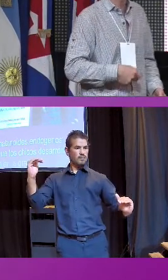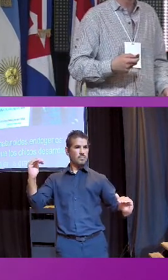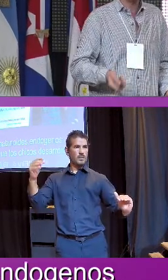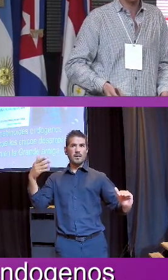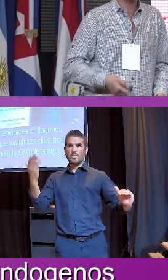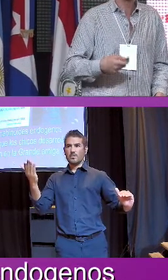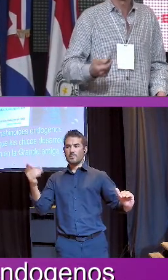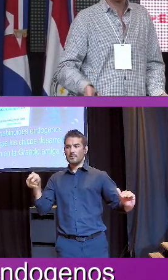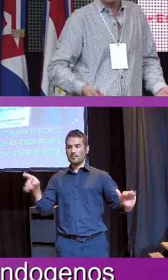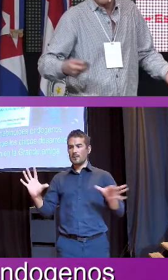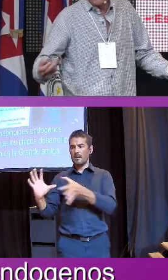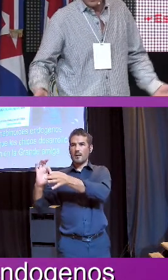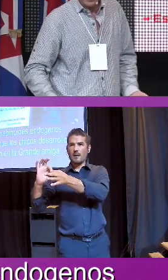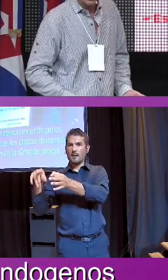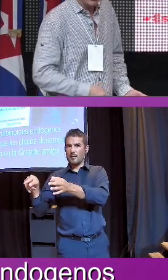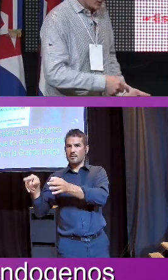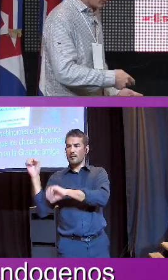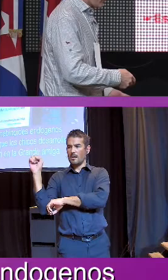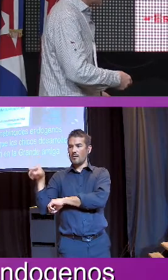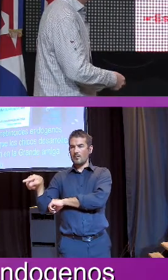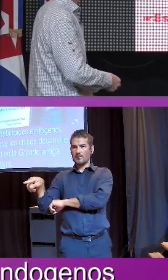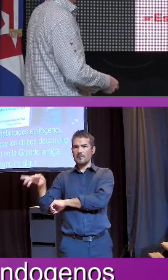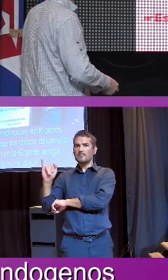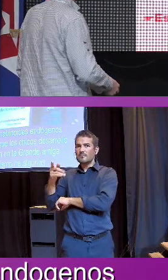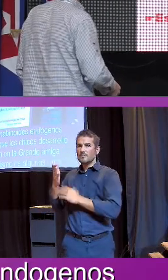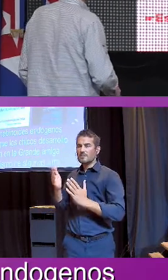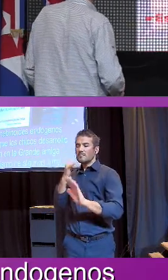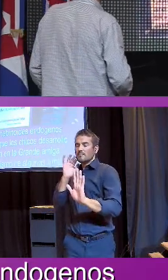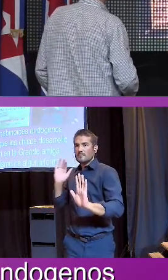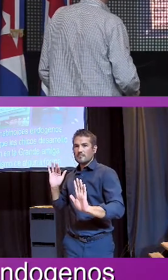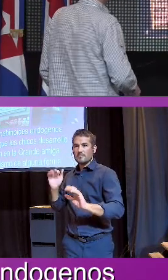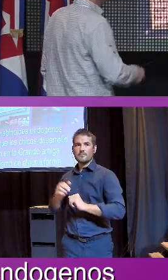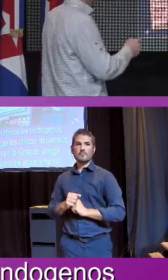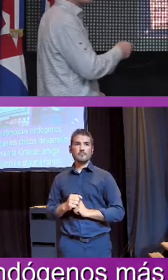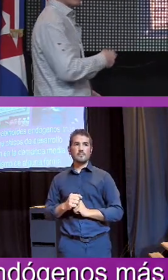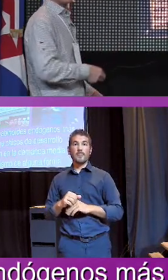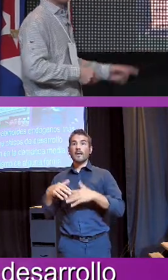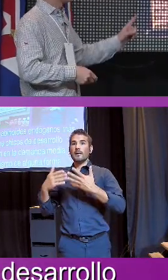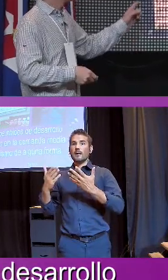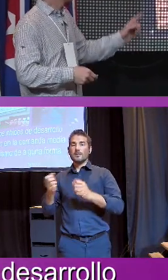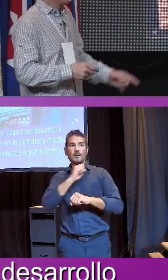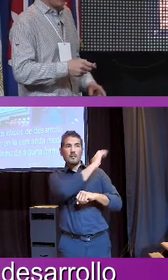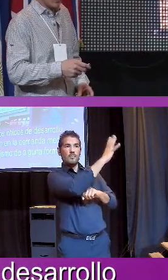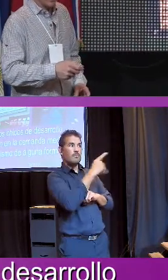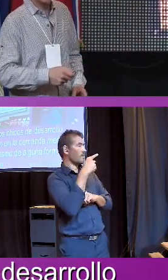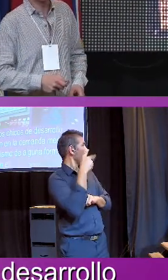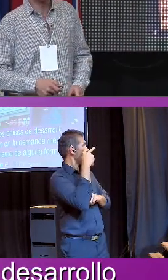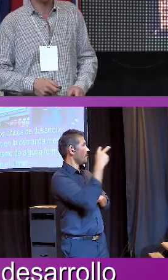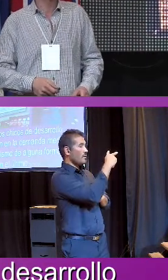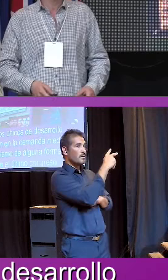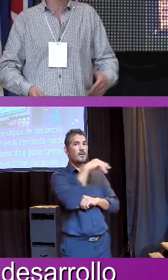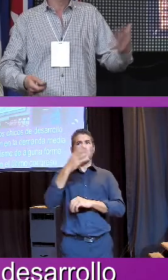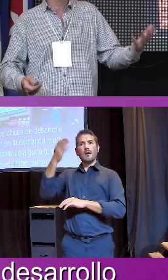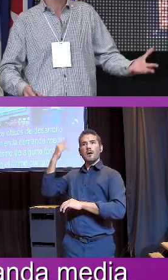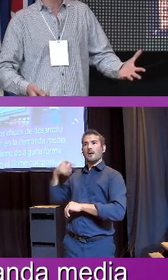estar involucrada con el autismo de alguna forma. Este es otro póster que presentó en el último congreso